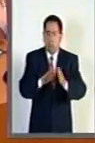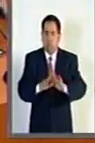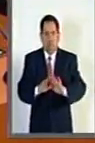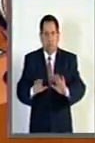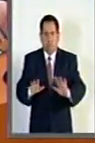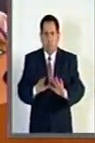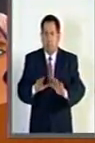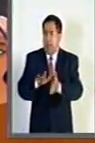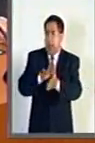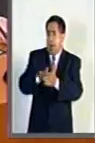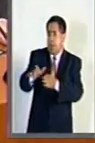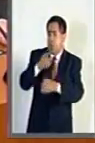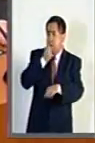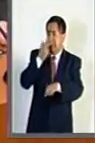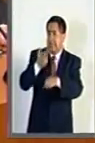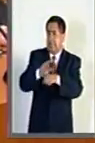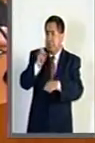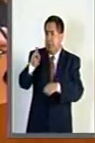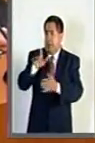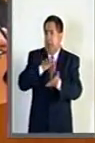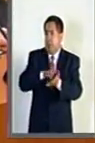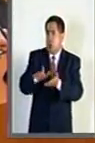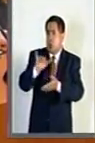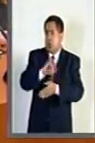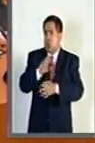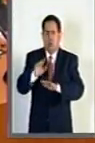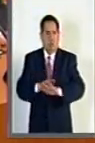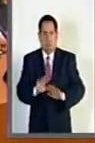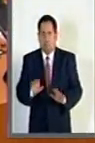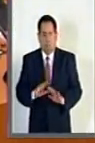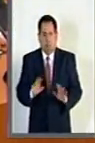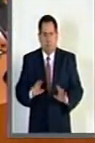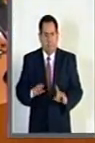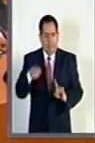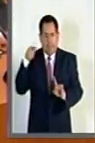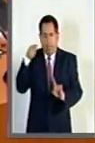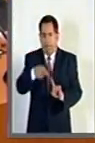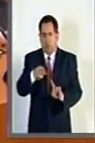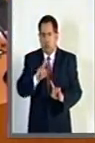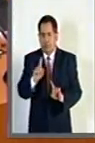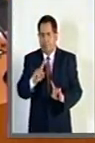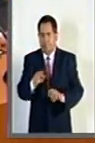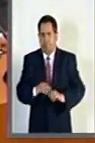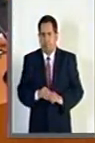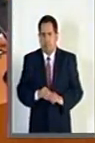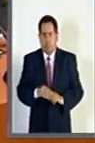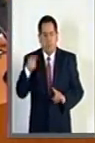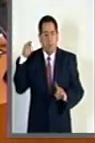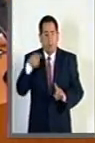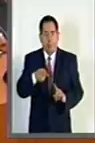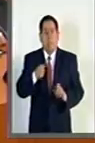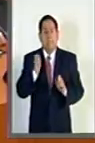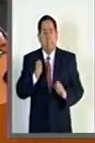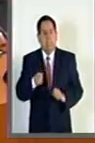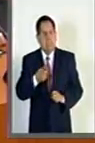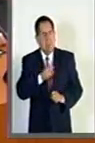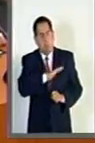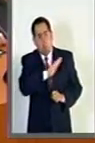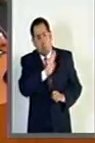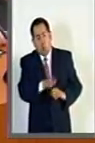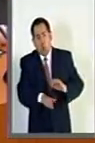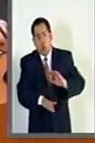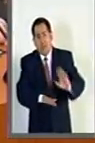de un secretario de Estado. El tema que nos ocupa hoy es la muerte, el